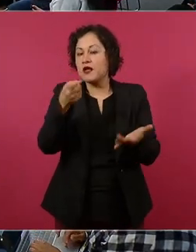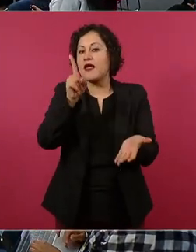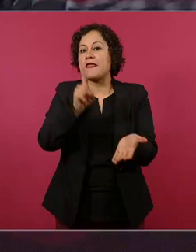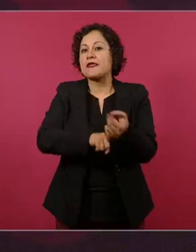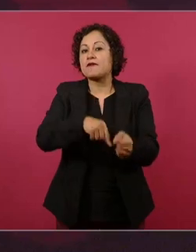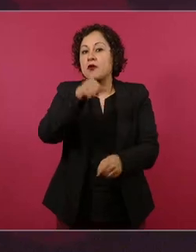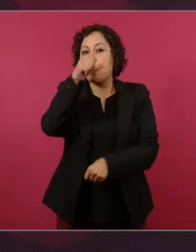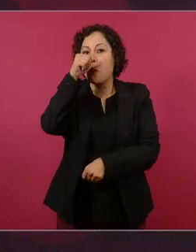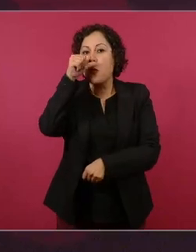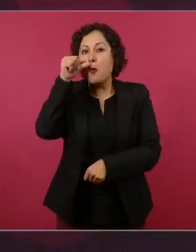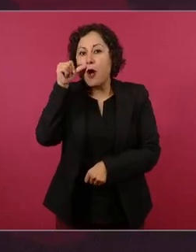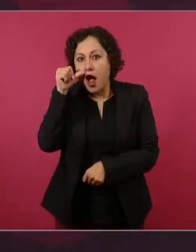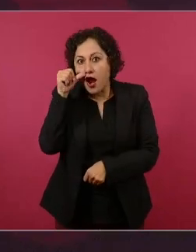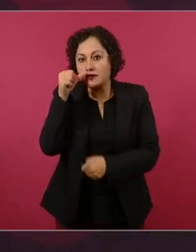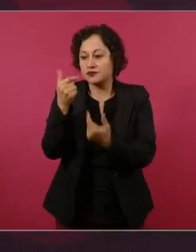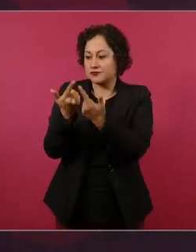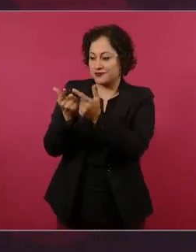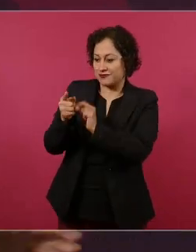del mundo.